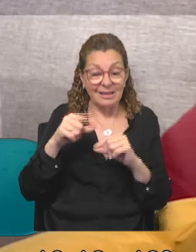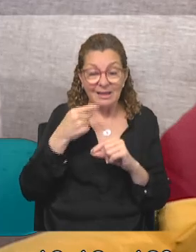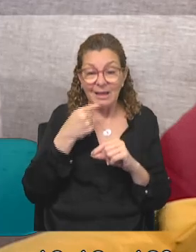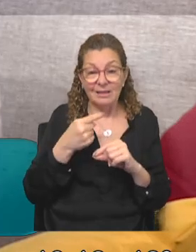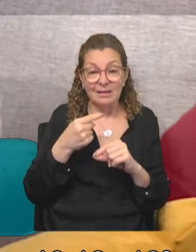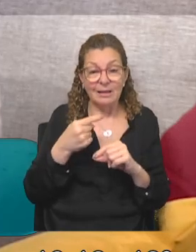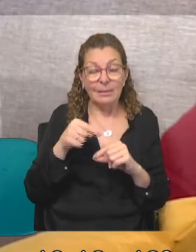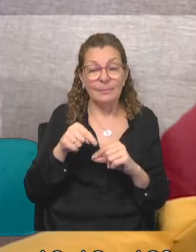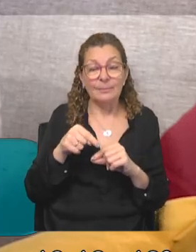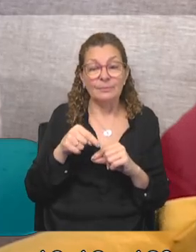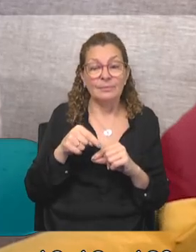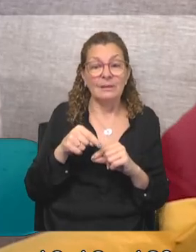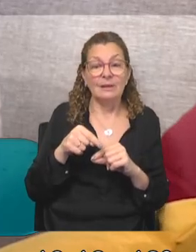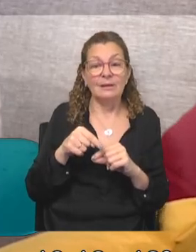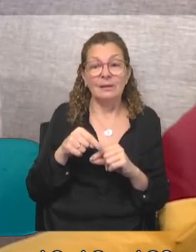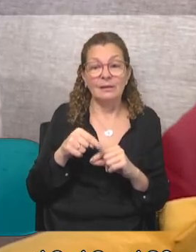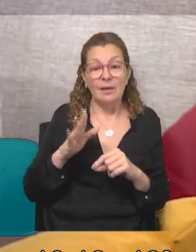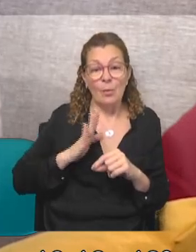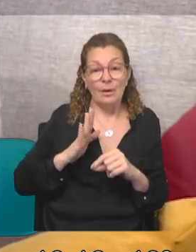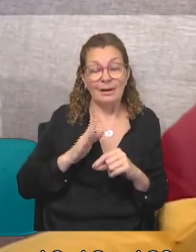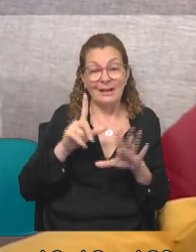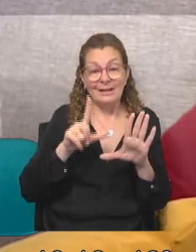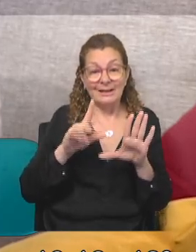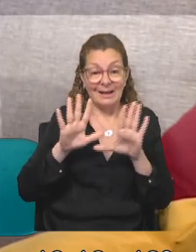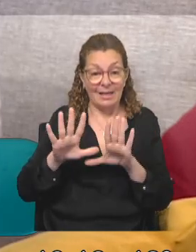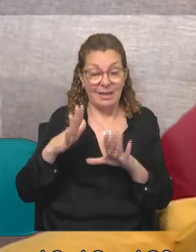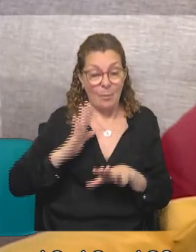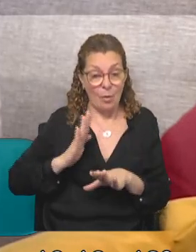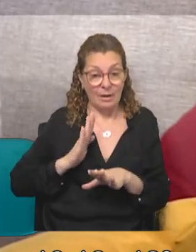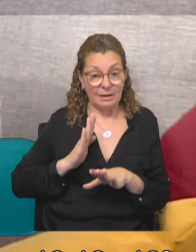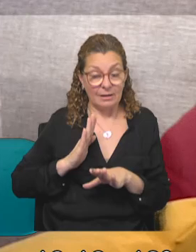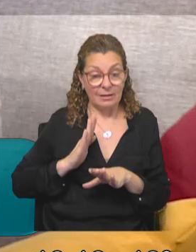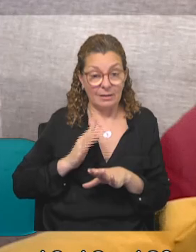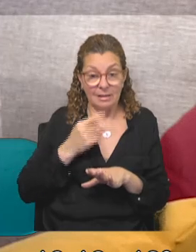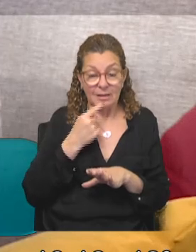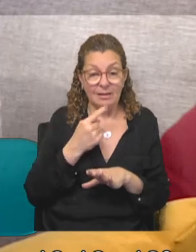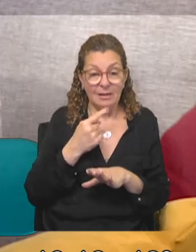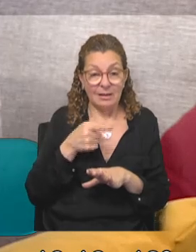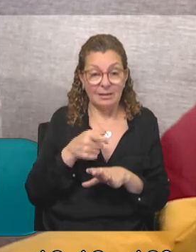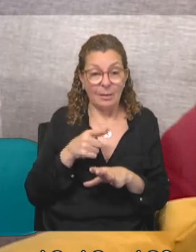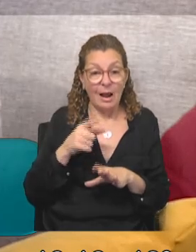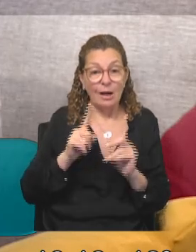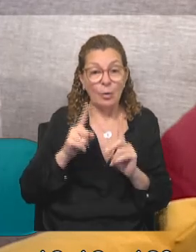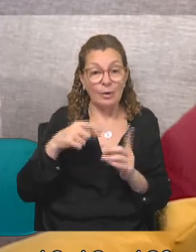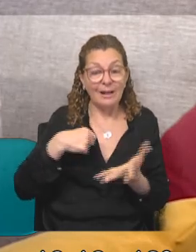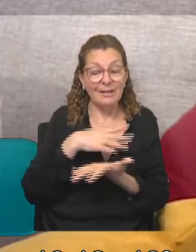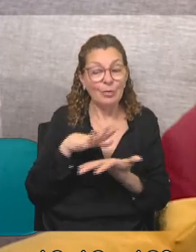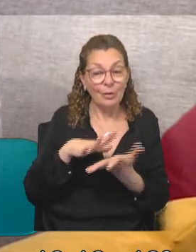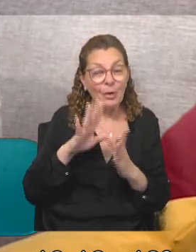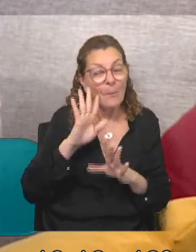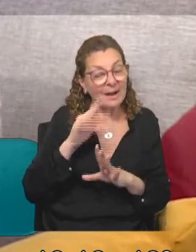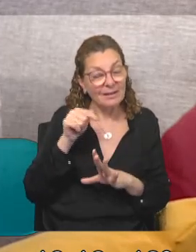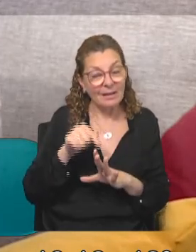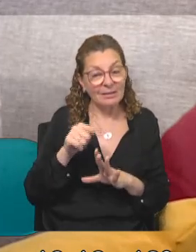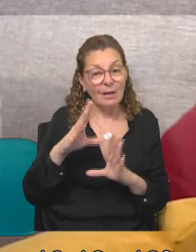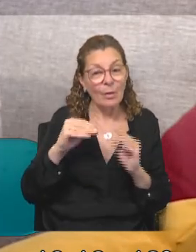esto que le decía de estadísticas, en mujeres 7 de cada 10 manifestaban haber pasado por alguna situación parecida. Y cuando uno